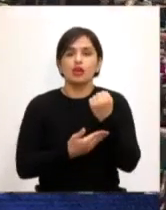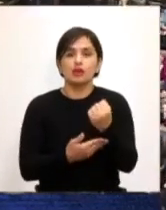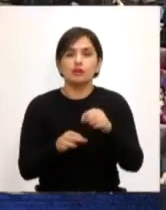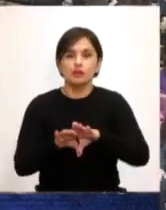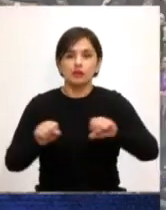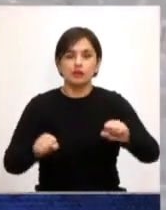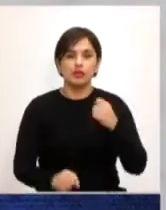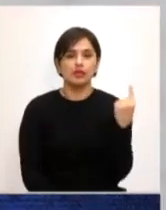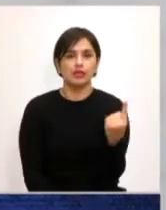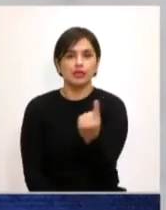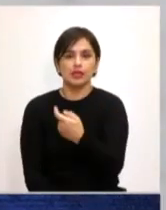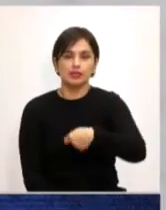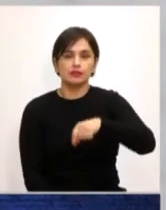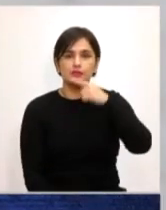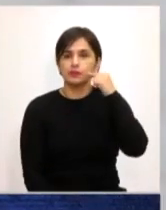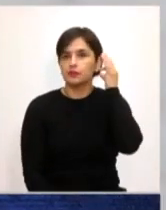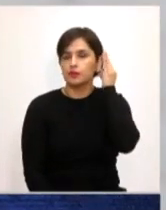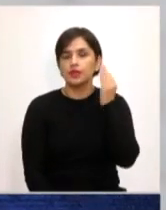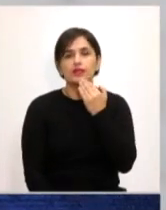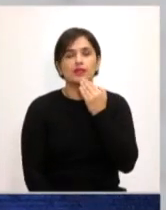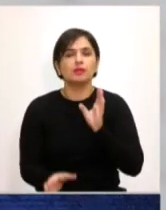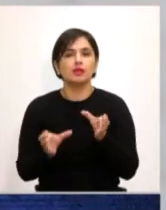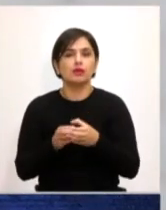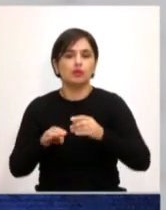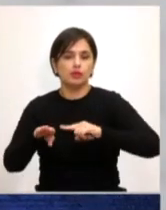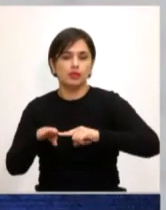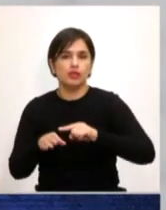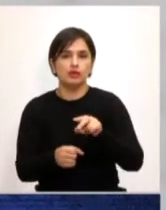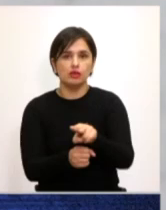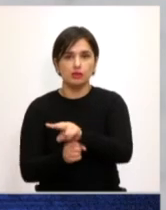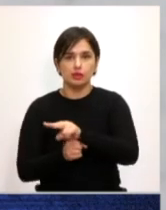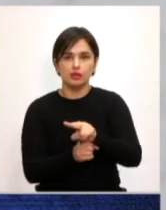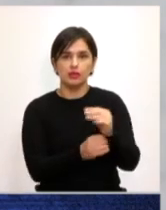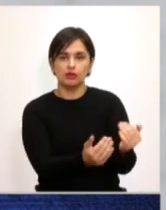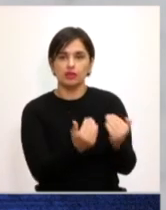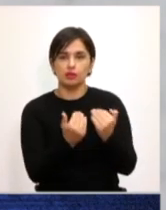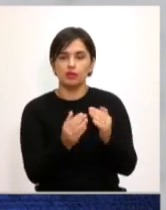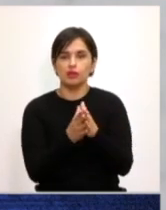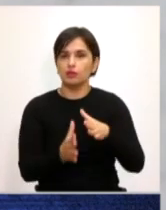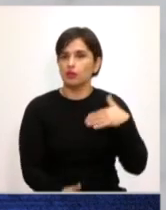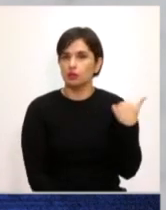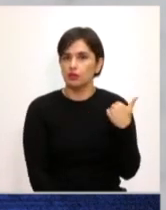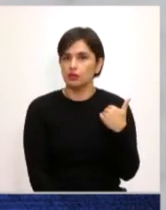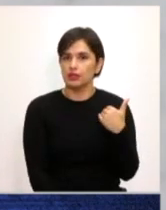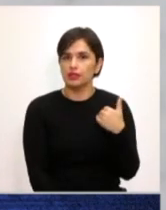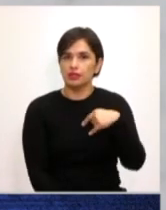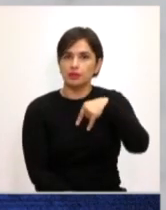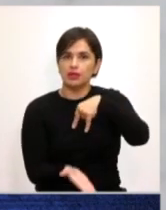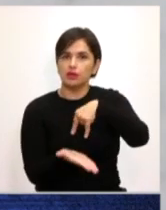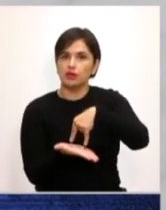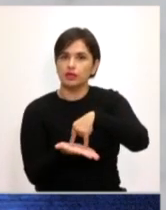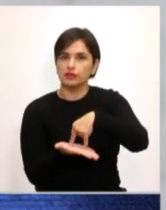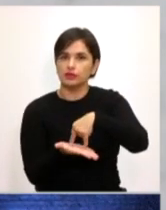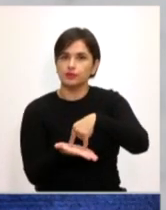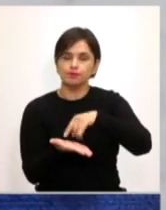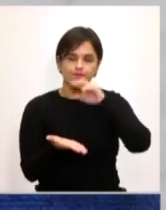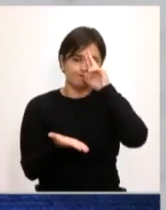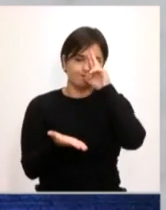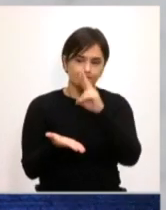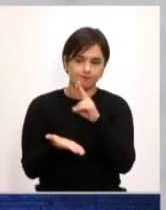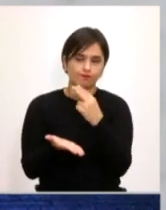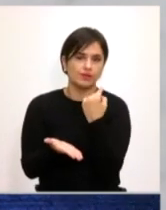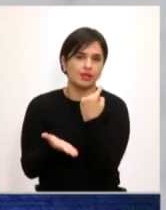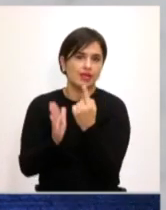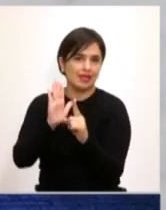así como del equipo técnico y administrativo que nos apoya. Es fundamental para nuestra corporación reconocer que cada